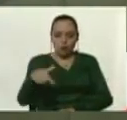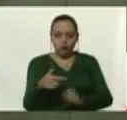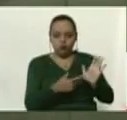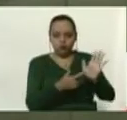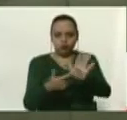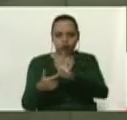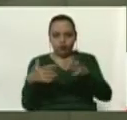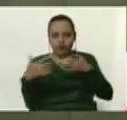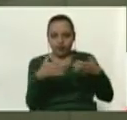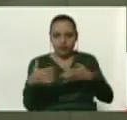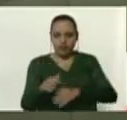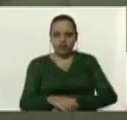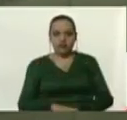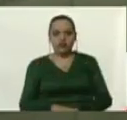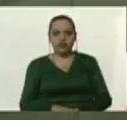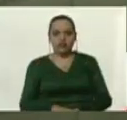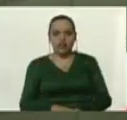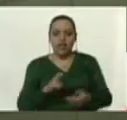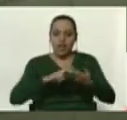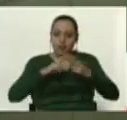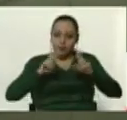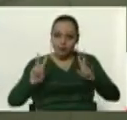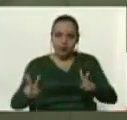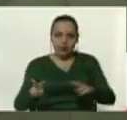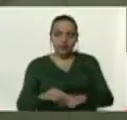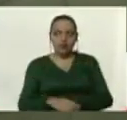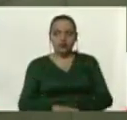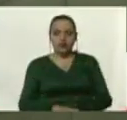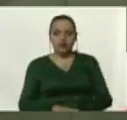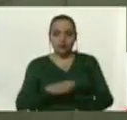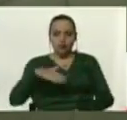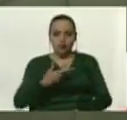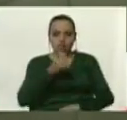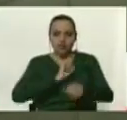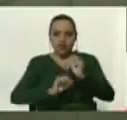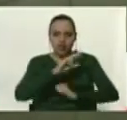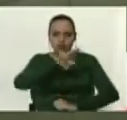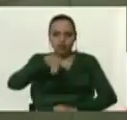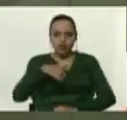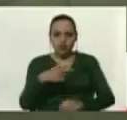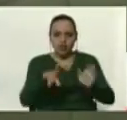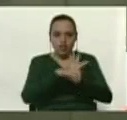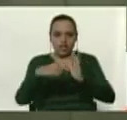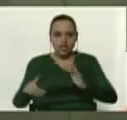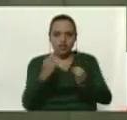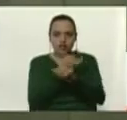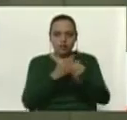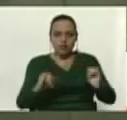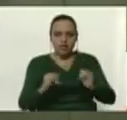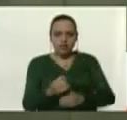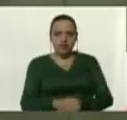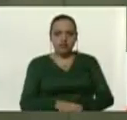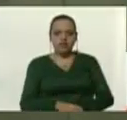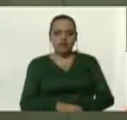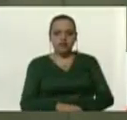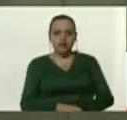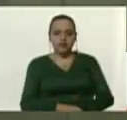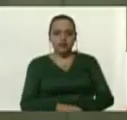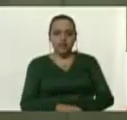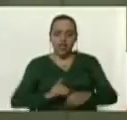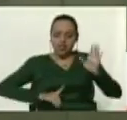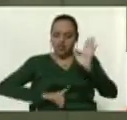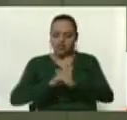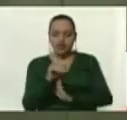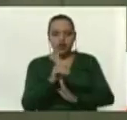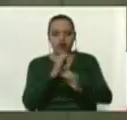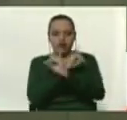batalla en paz para defender nuestro derecho a la independencia, a la soberanía y al desarrollo